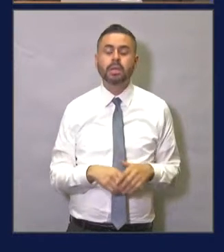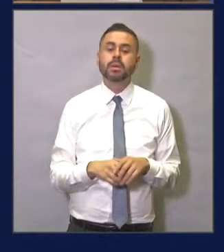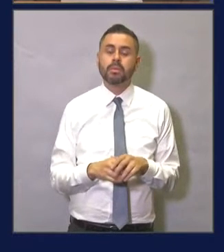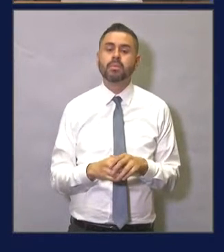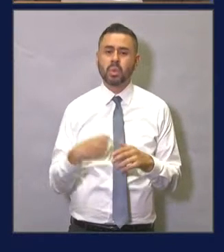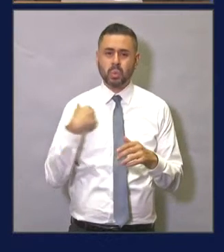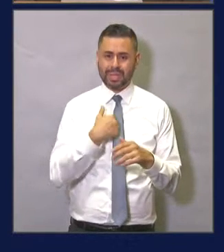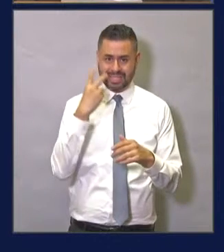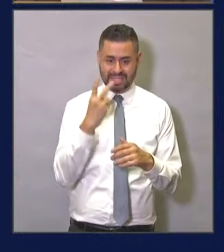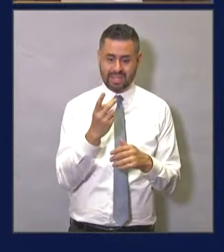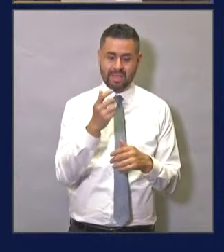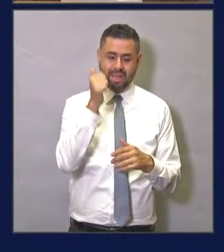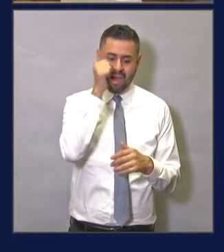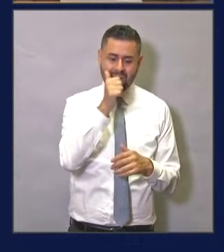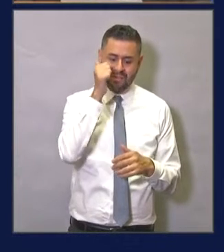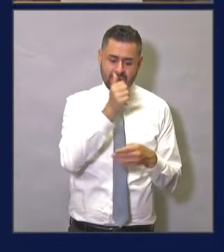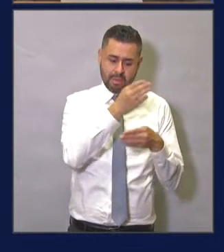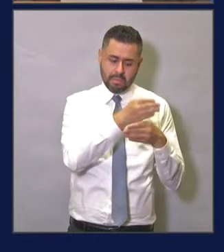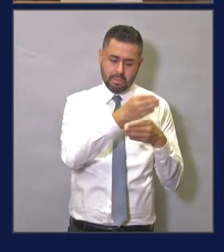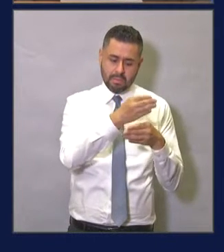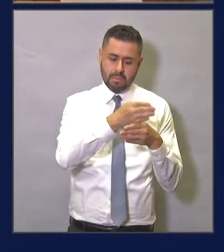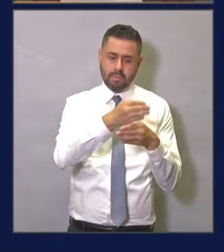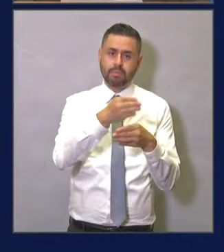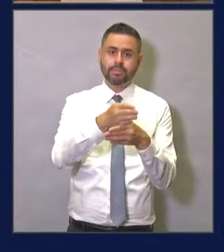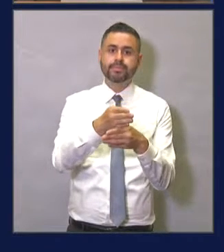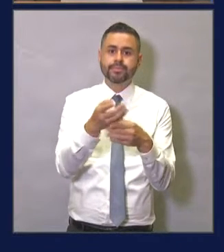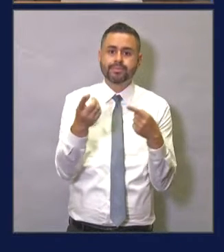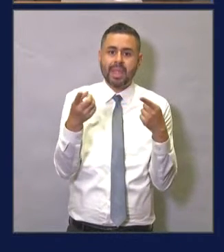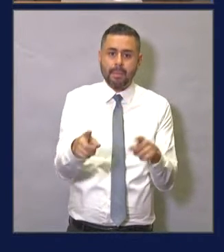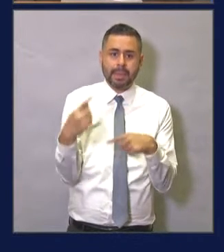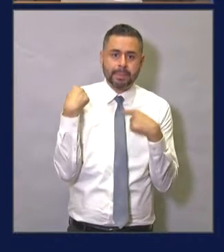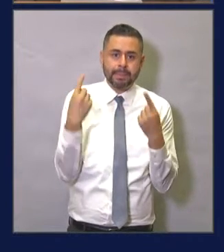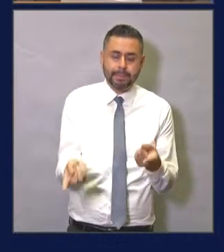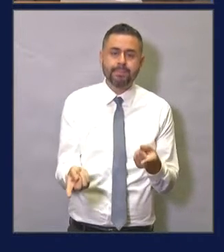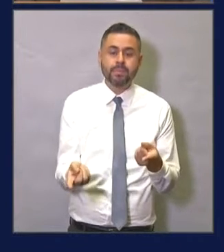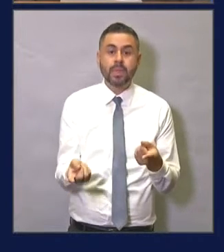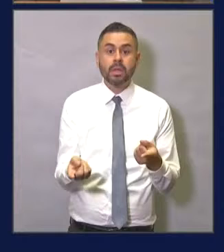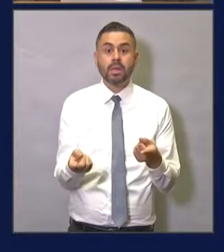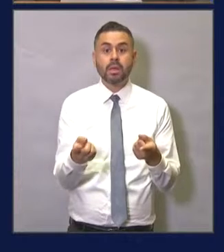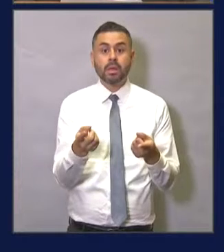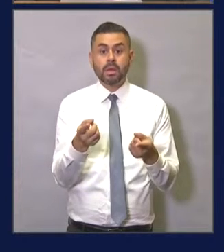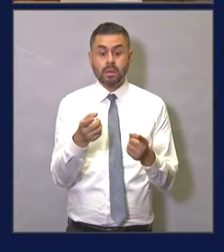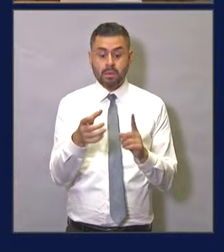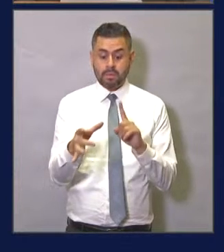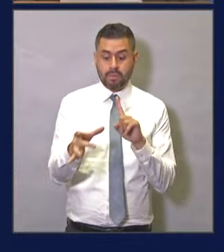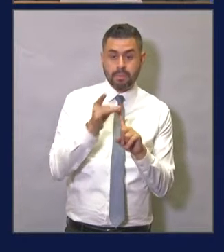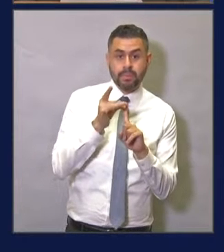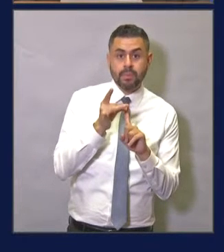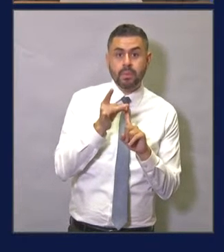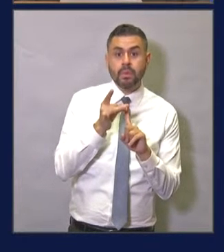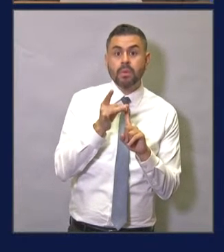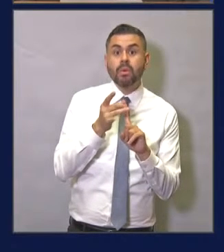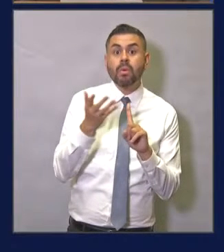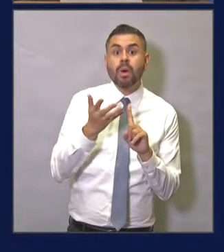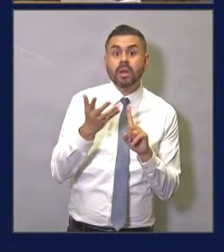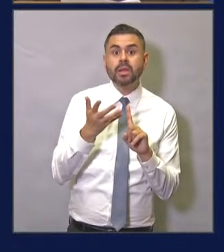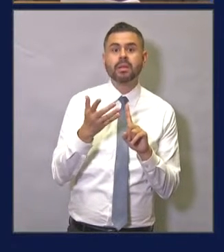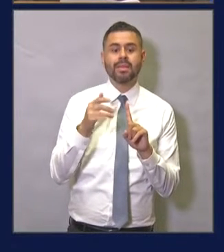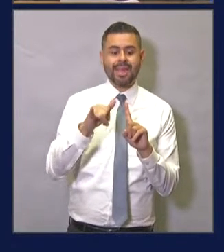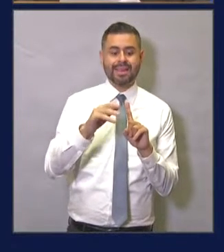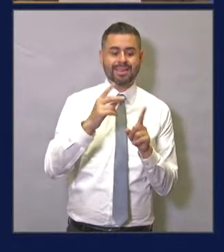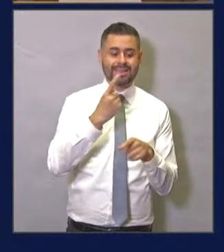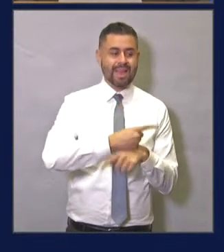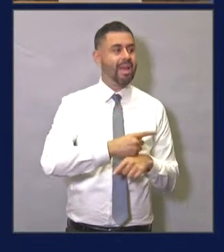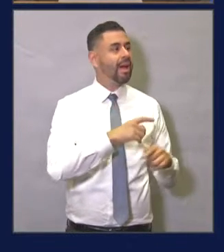de casos de COVID-19 por fecha de episodio. La fecha de episodio es la fecha en que una persona se sometió a